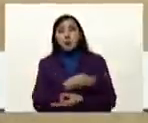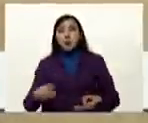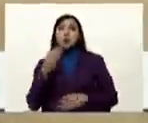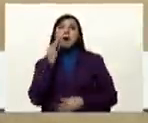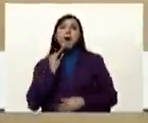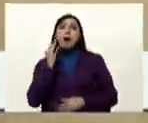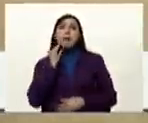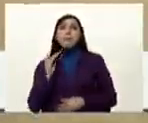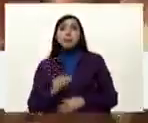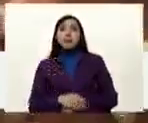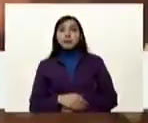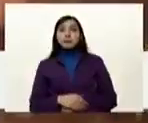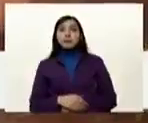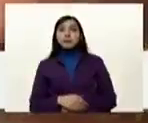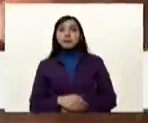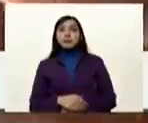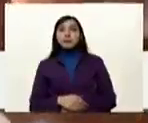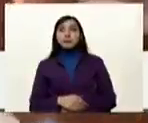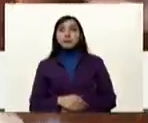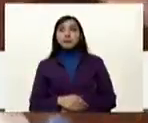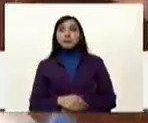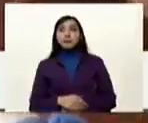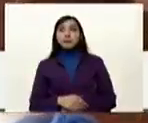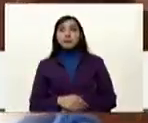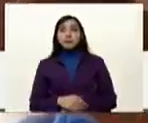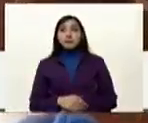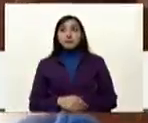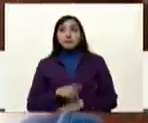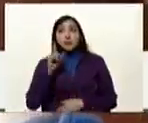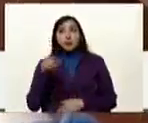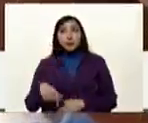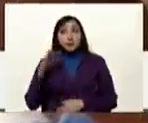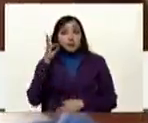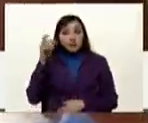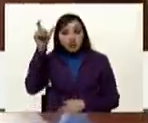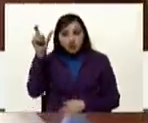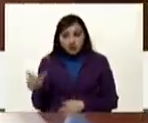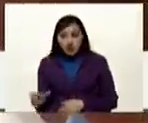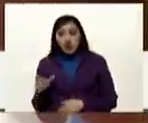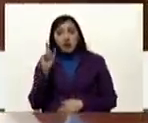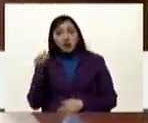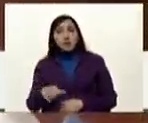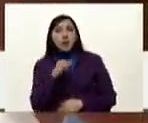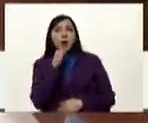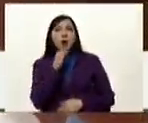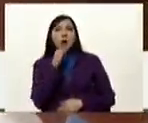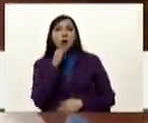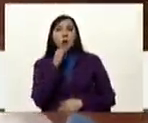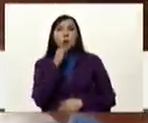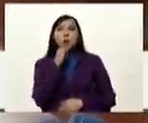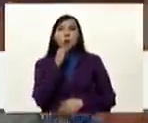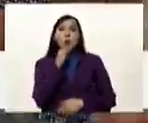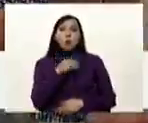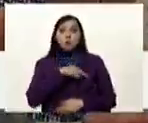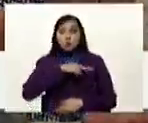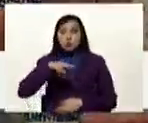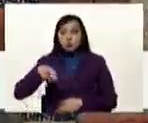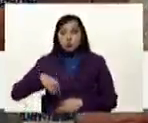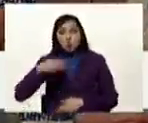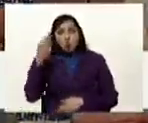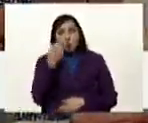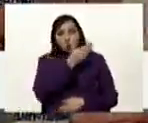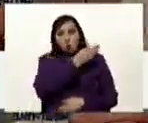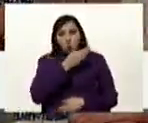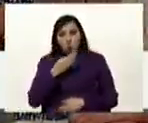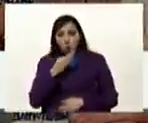experiencia, presidente. Sí, presidente, fíjese, aquí mismo tengo a María Pópula. Quiero también anunciar, jefe, que nos estamos comprometiendo aquí con